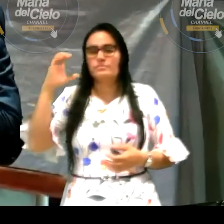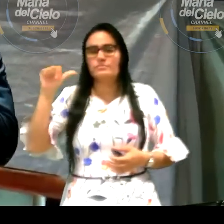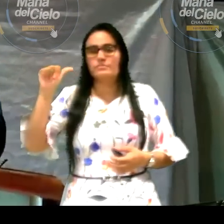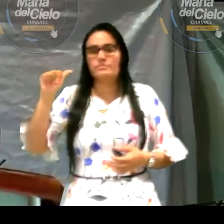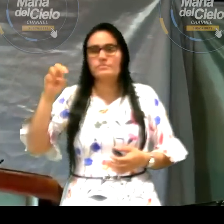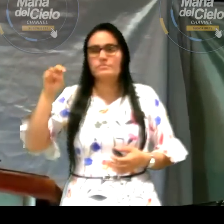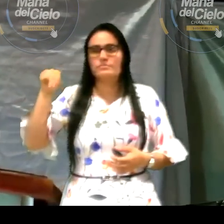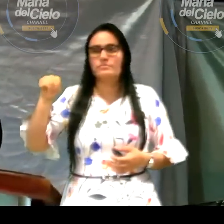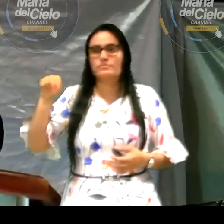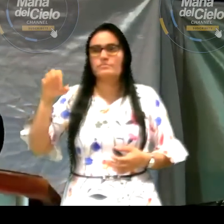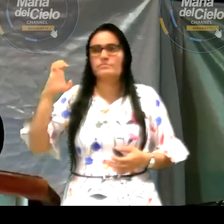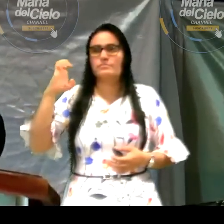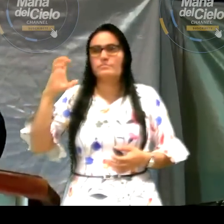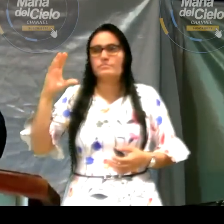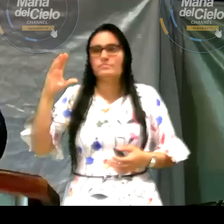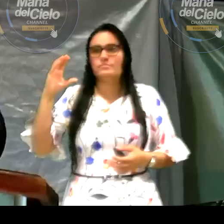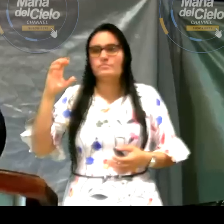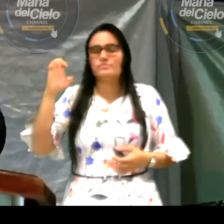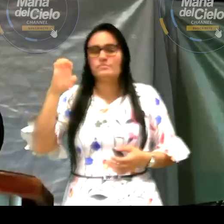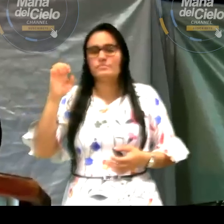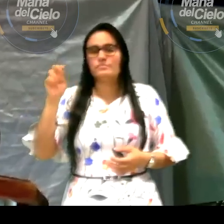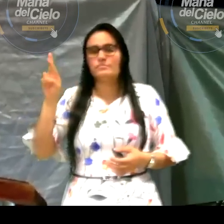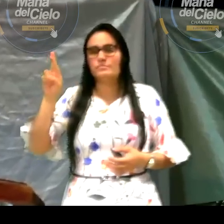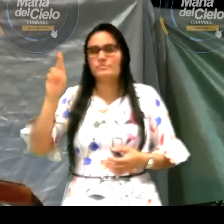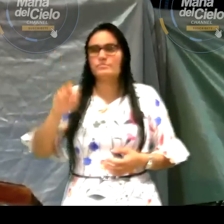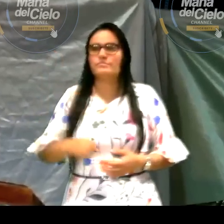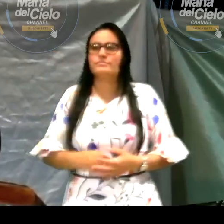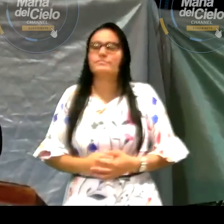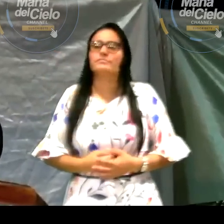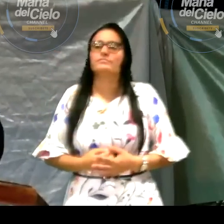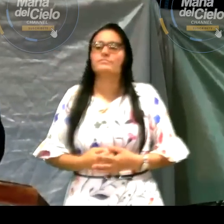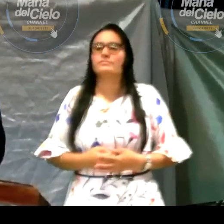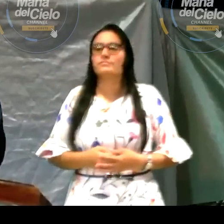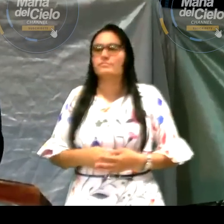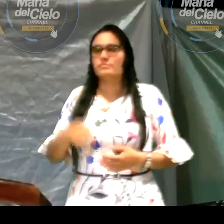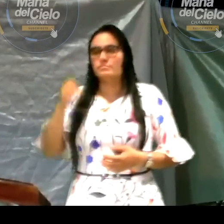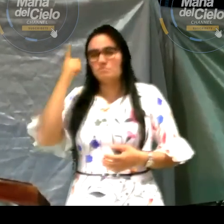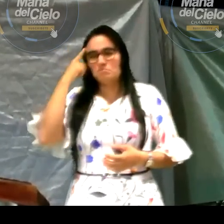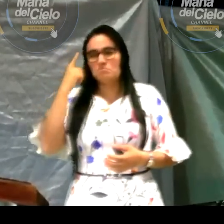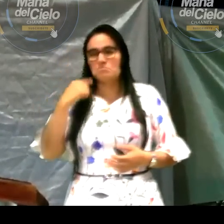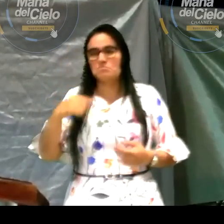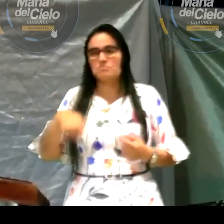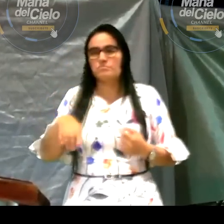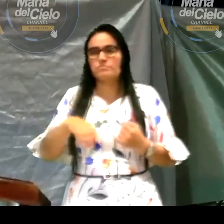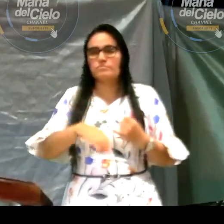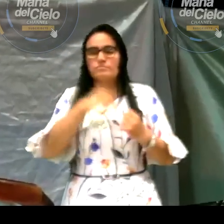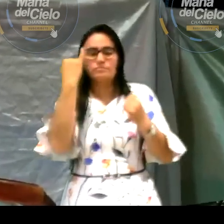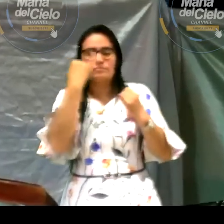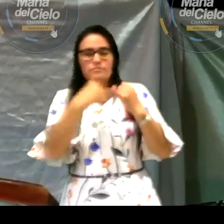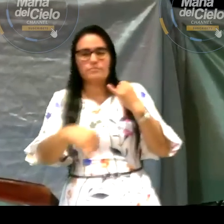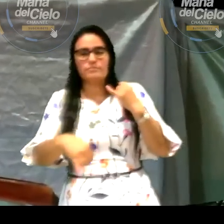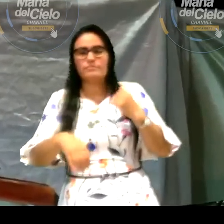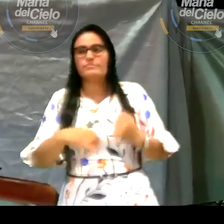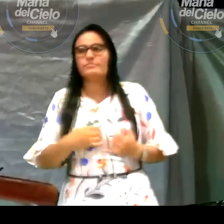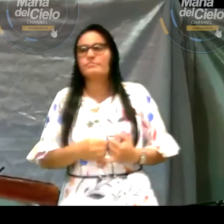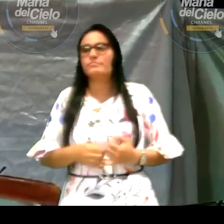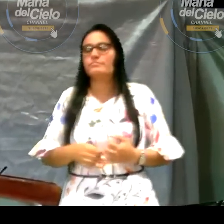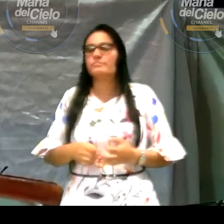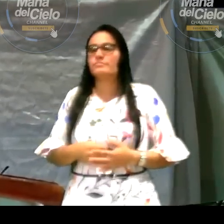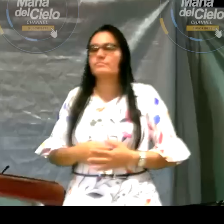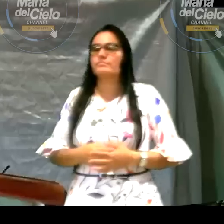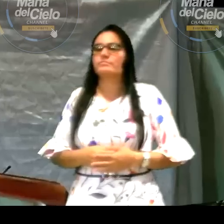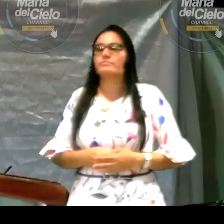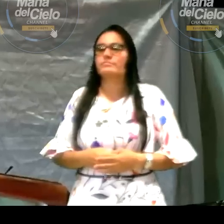resultado es que la señora le quedan pocos días de vida. La hermana, cumpliendo su rol de médico, le